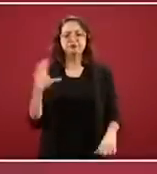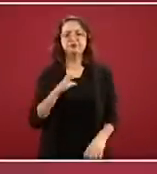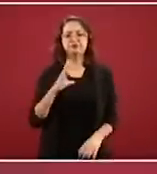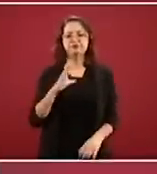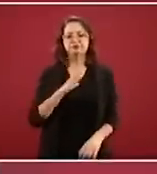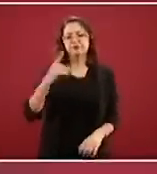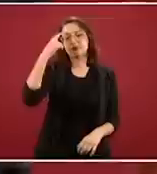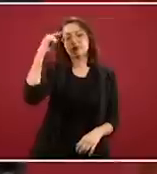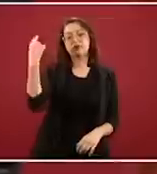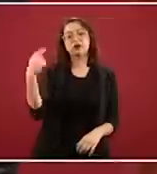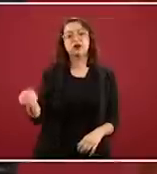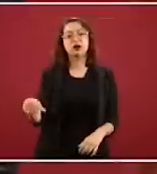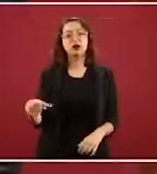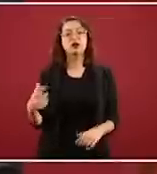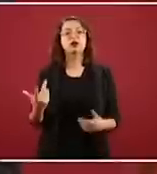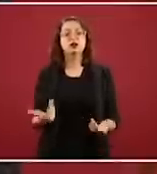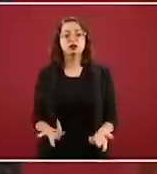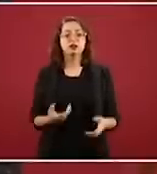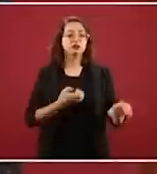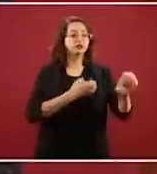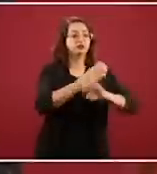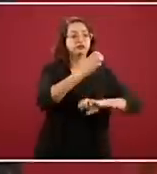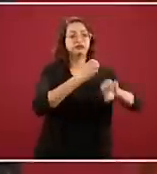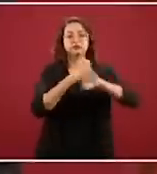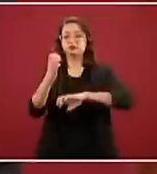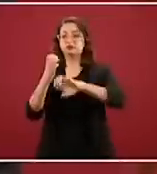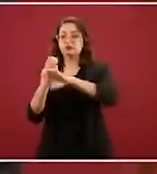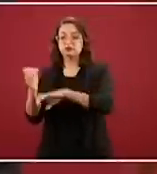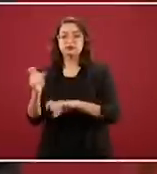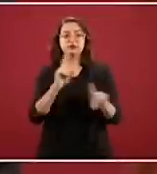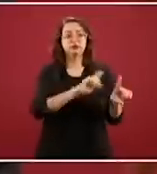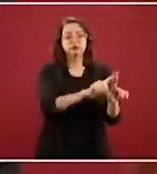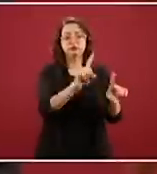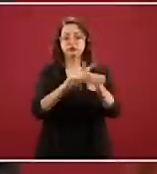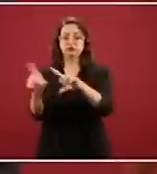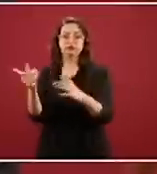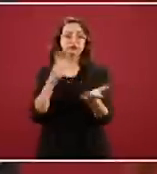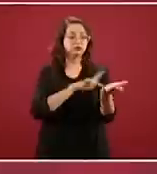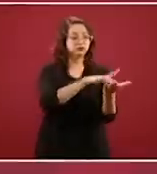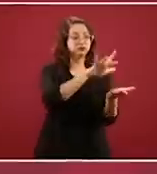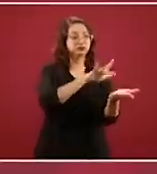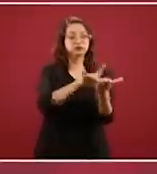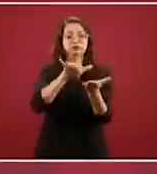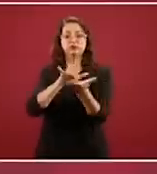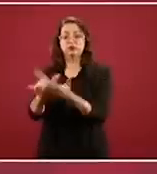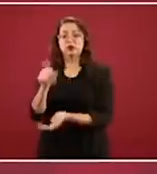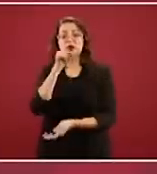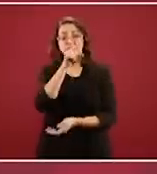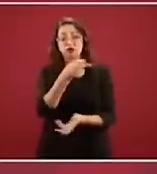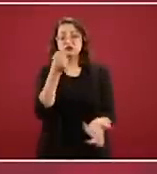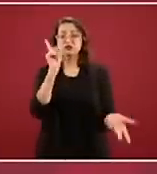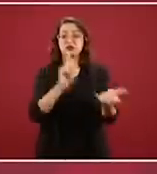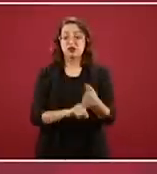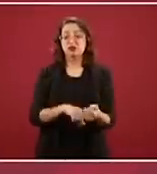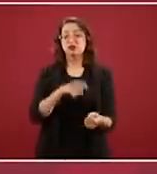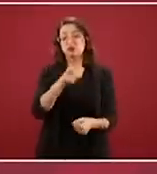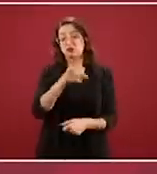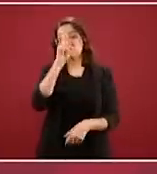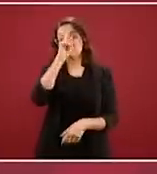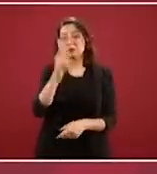para apoyar en entidades federativas donde hay